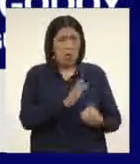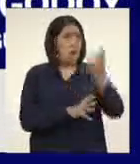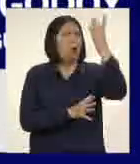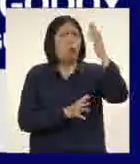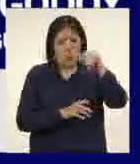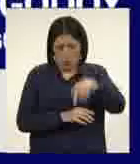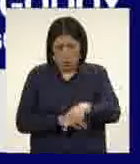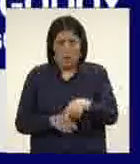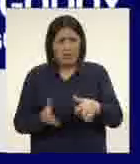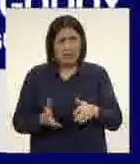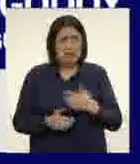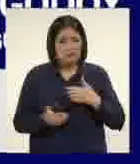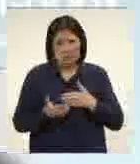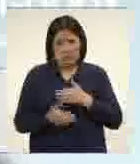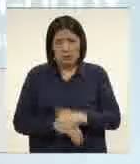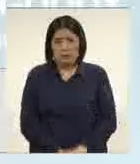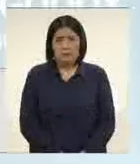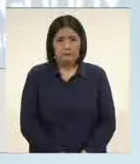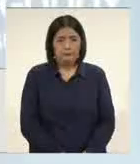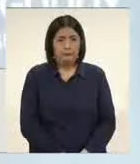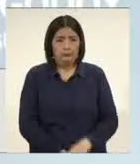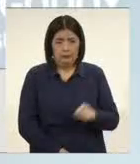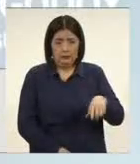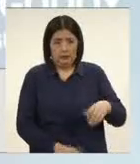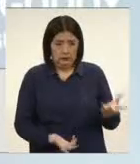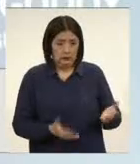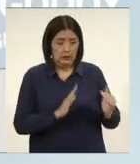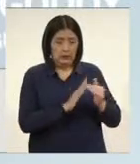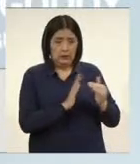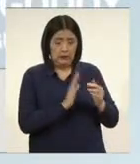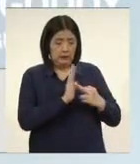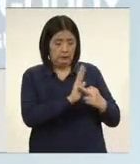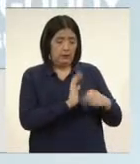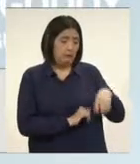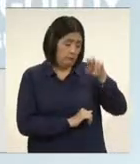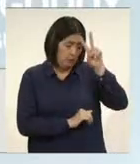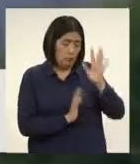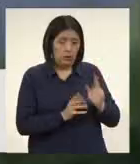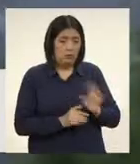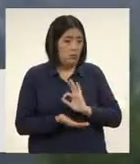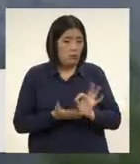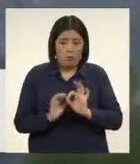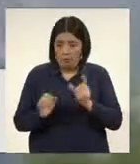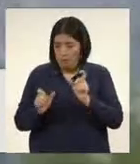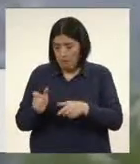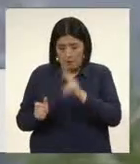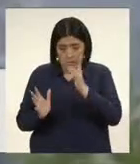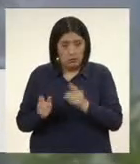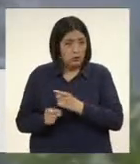¿no? Pero estamos juntos, ¿no? Por su lado peruano no ha reportado hasta el momento ningún compatriota herido ni en situación de peligro.